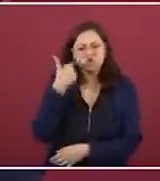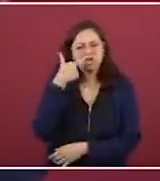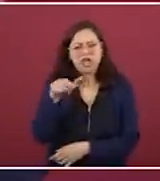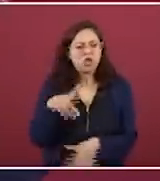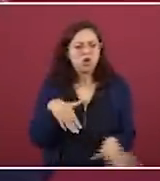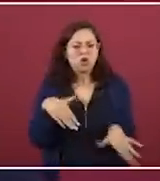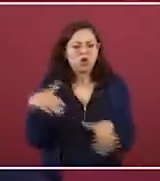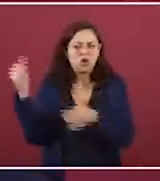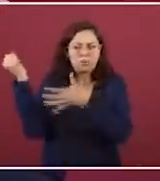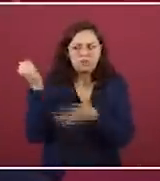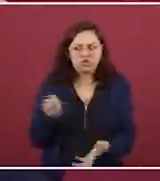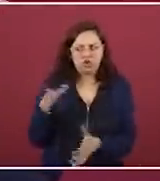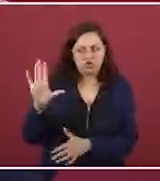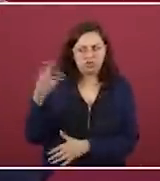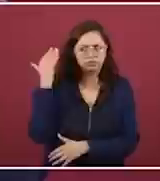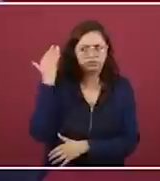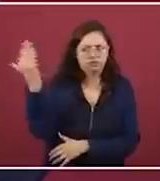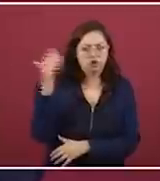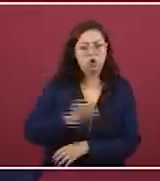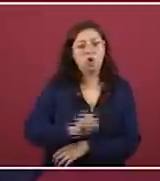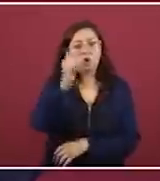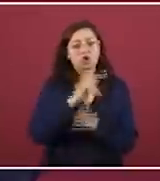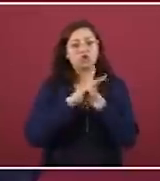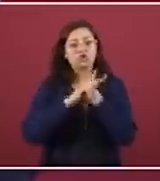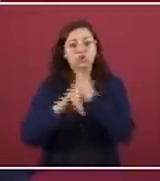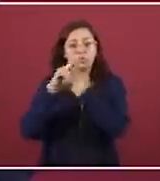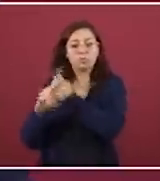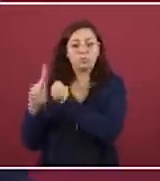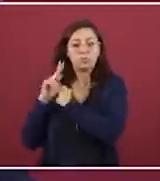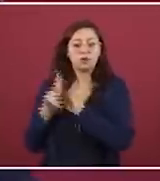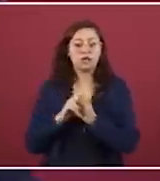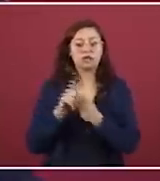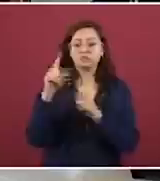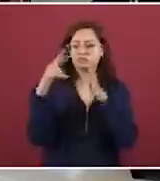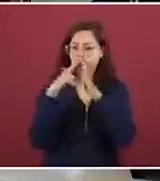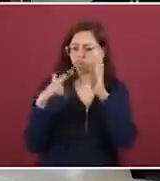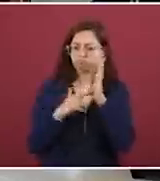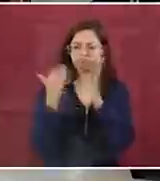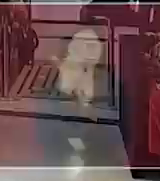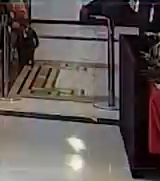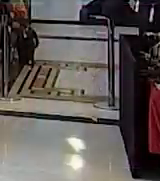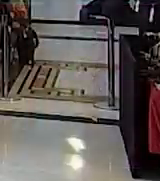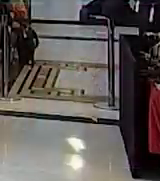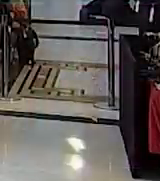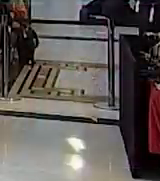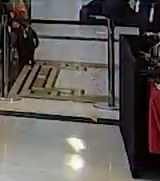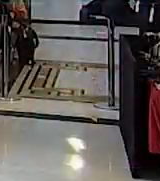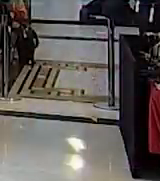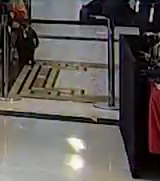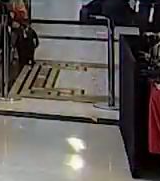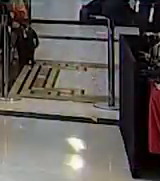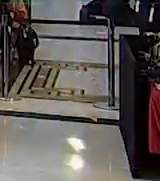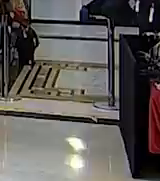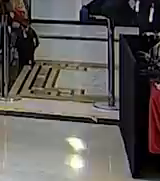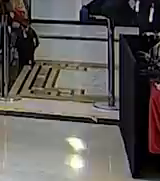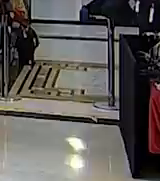empresas extranjeras, en su mayoría, tienen reglas claras, que no haya corrupción.